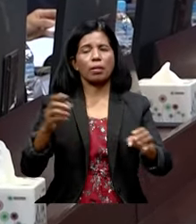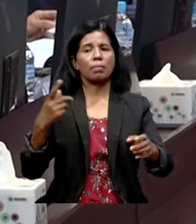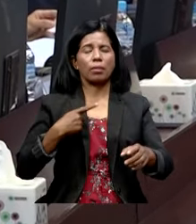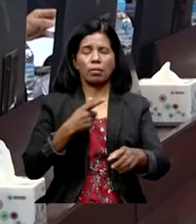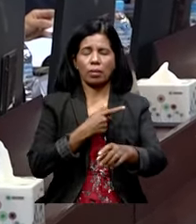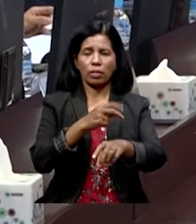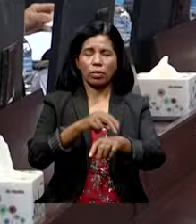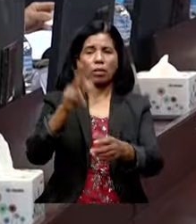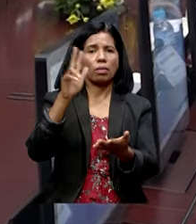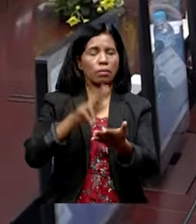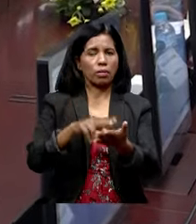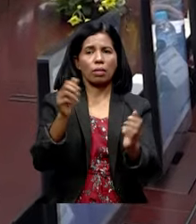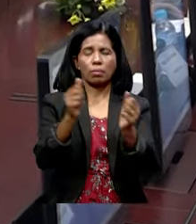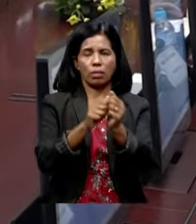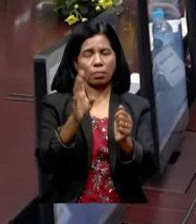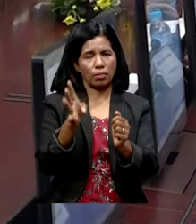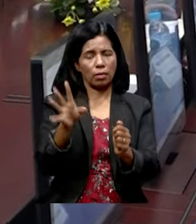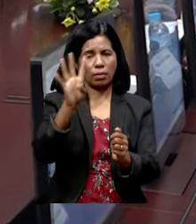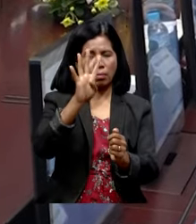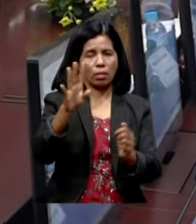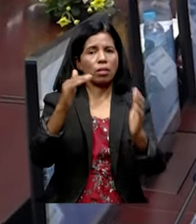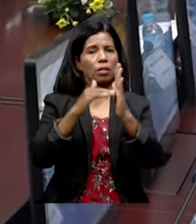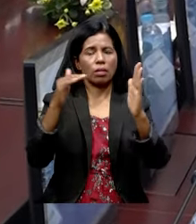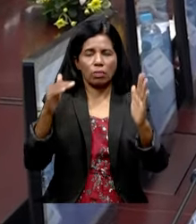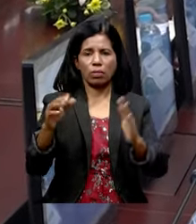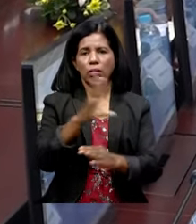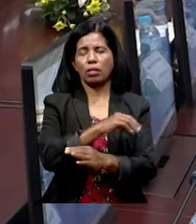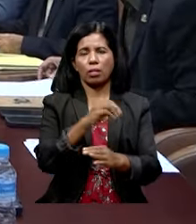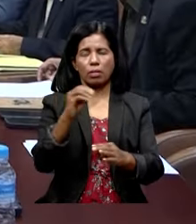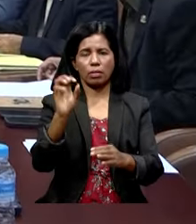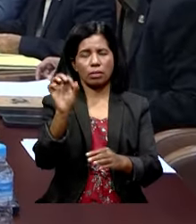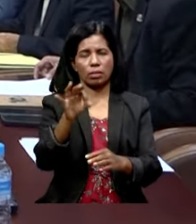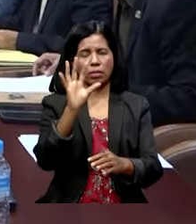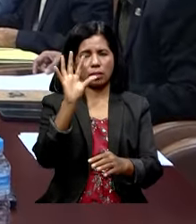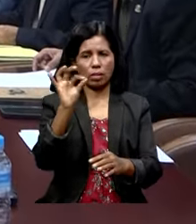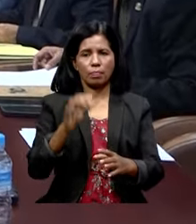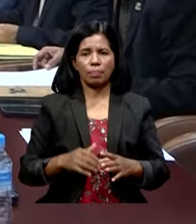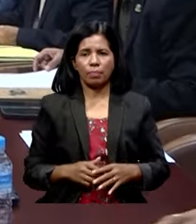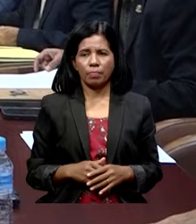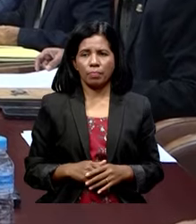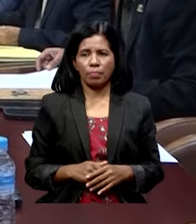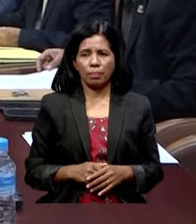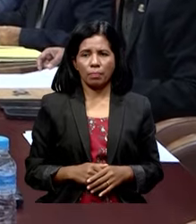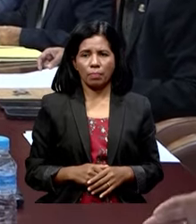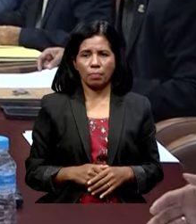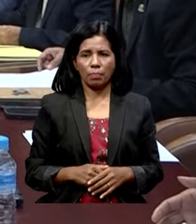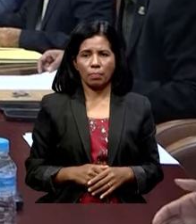nasional aprova ho voto a favor hat nu resinghat kontra rua no abstensaun sia Marito da Costa, Emerenciano Martins, Ziemen.